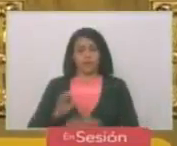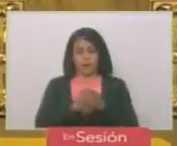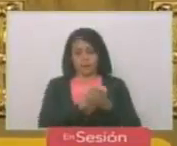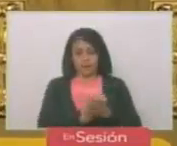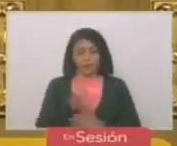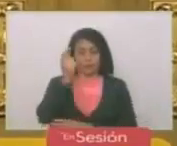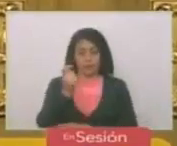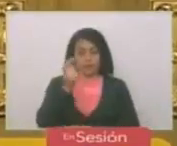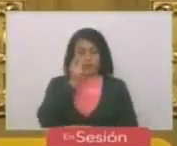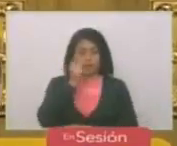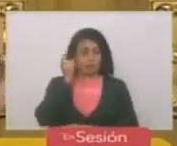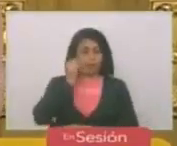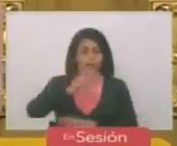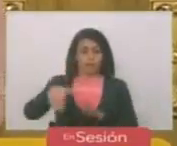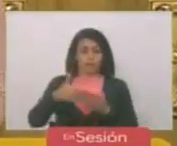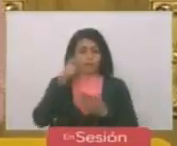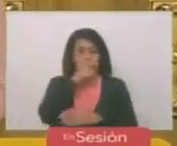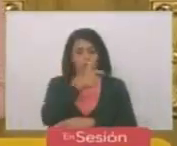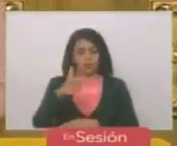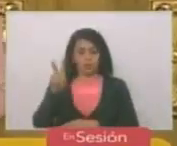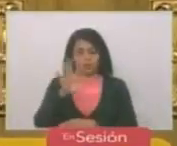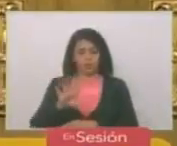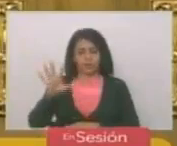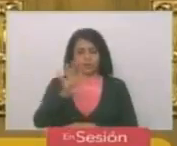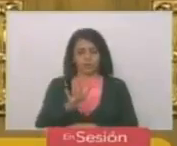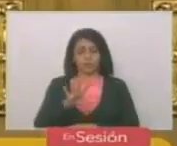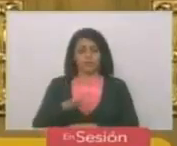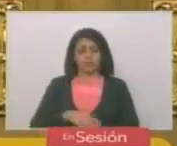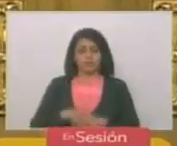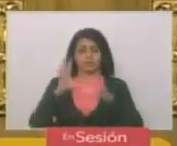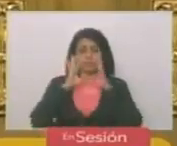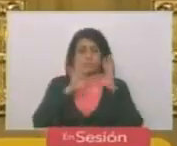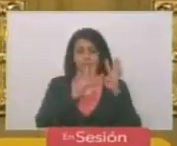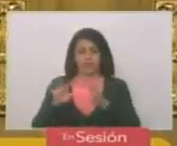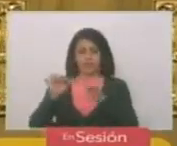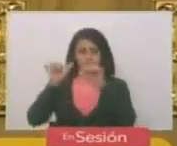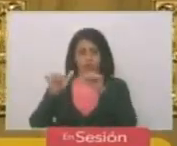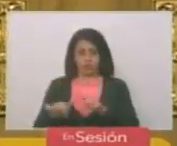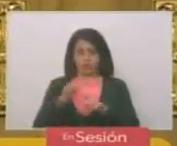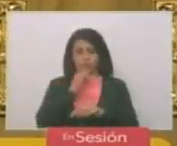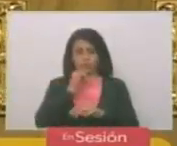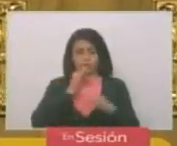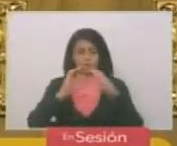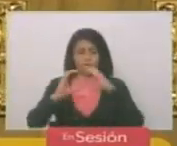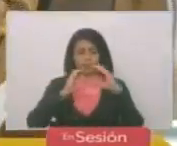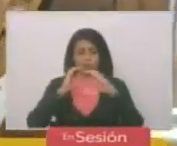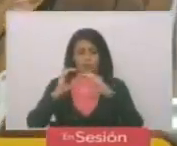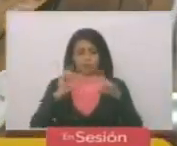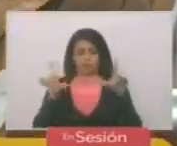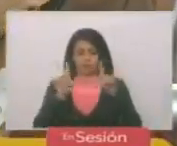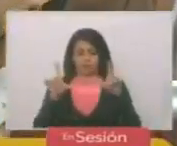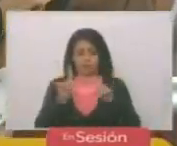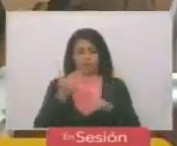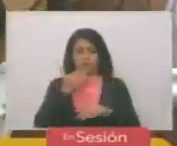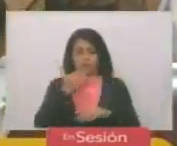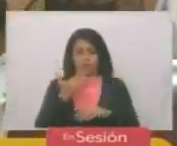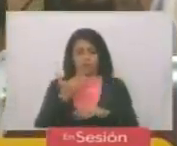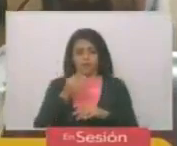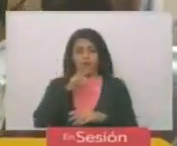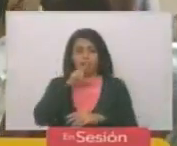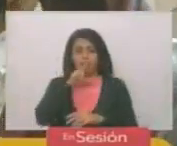diputados y diputadas, y a todo el pueblo de Venezuela que nos está viendo a través de los medios de comunicación. Pedir hablar